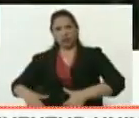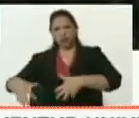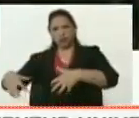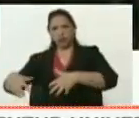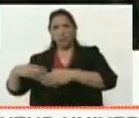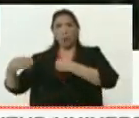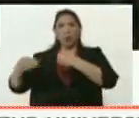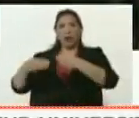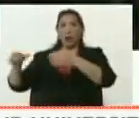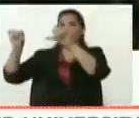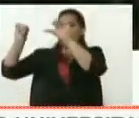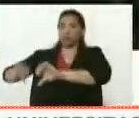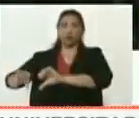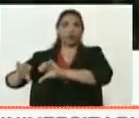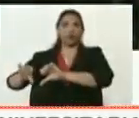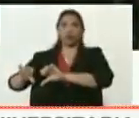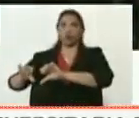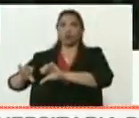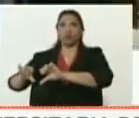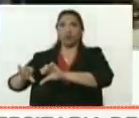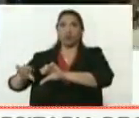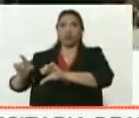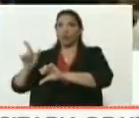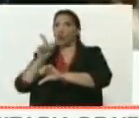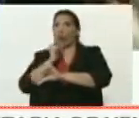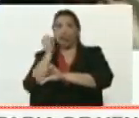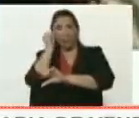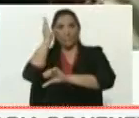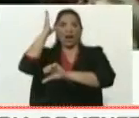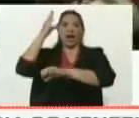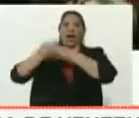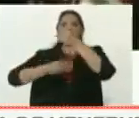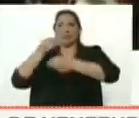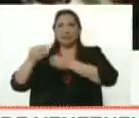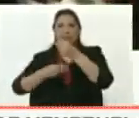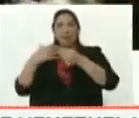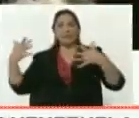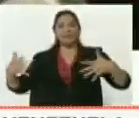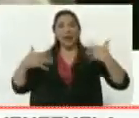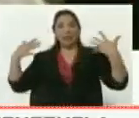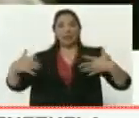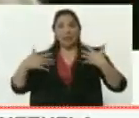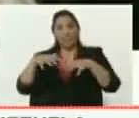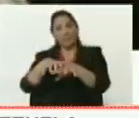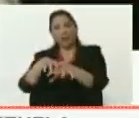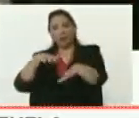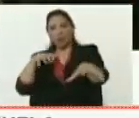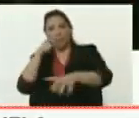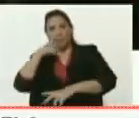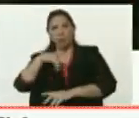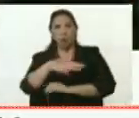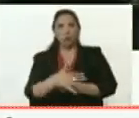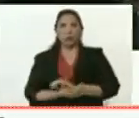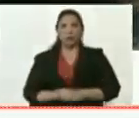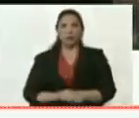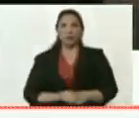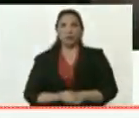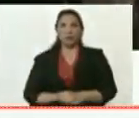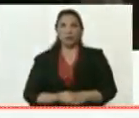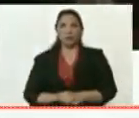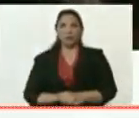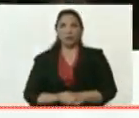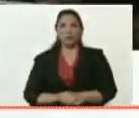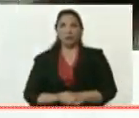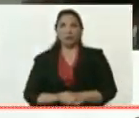modelo fracasado, incapaz de generar felicidad para las mayorías de los pueblos.